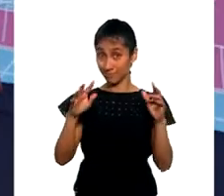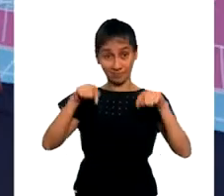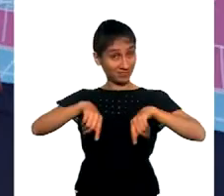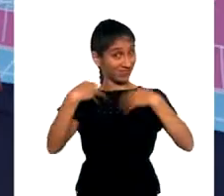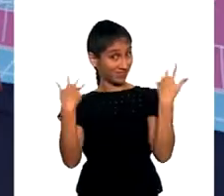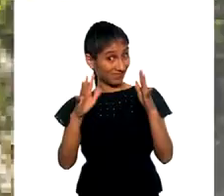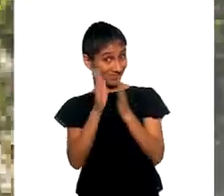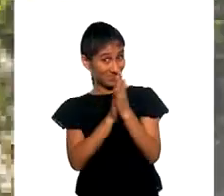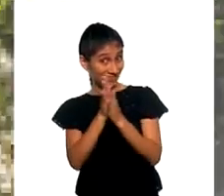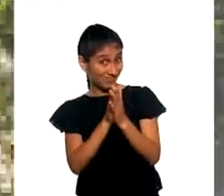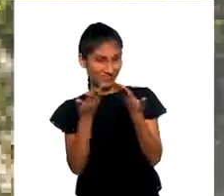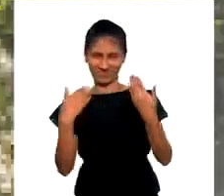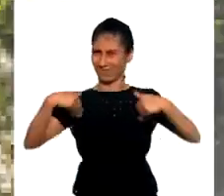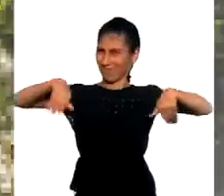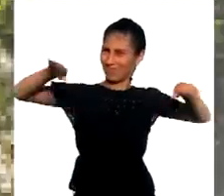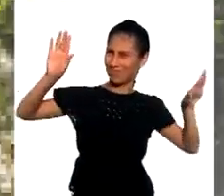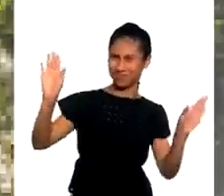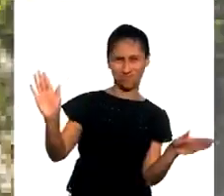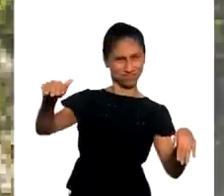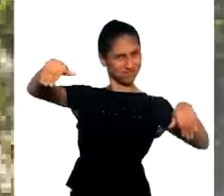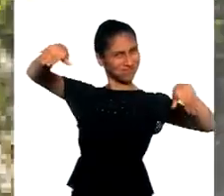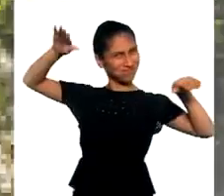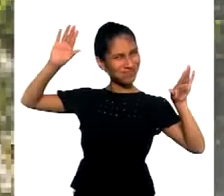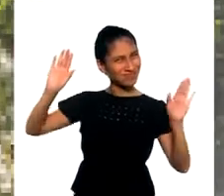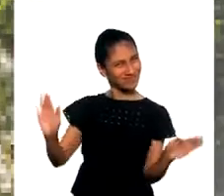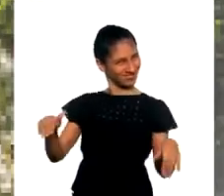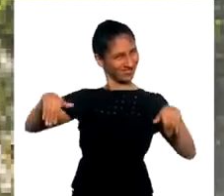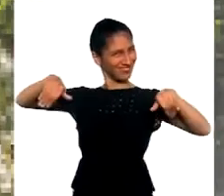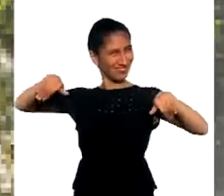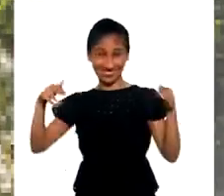entonces plumas caídas